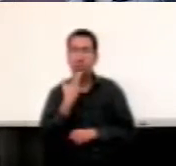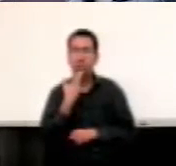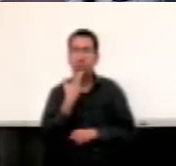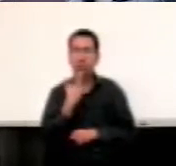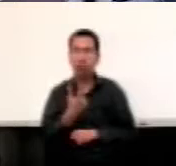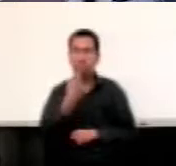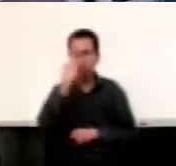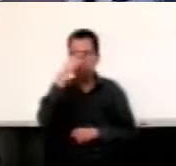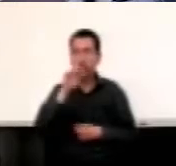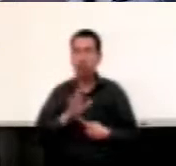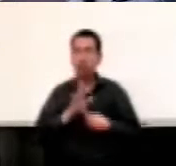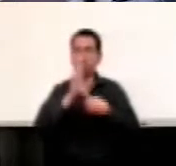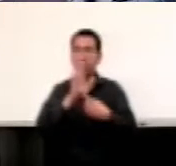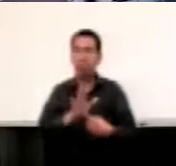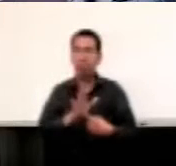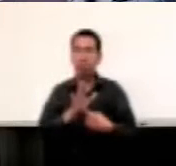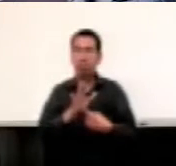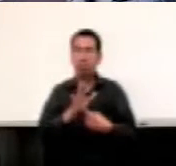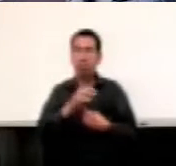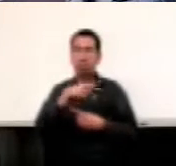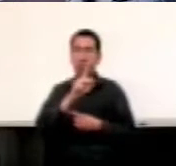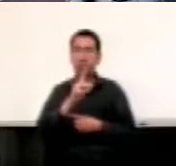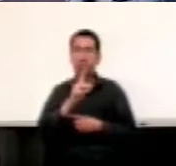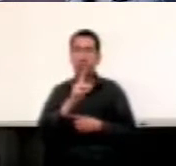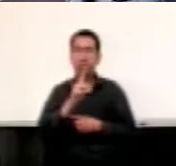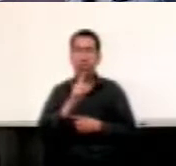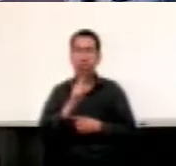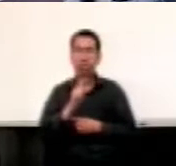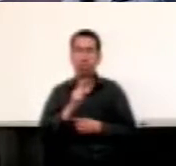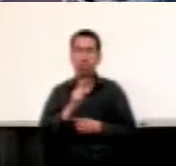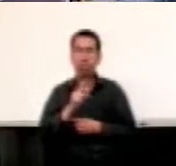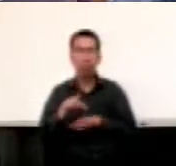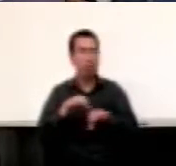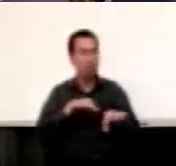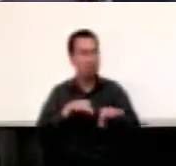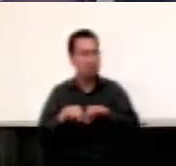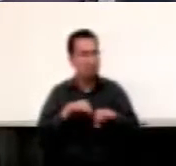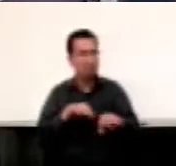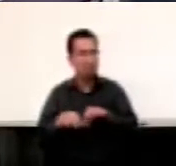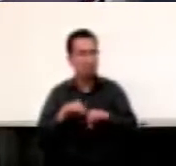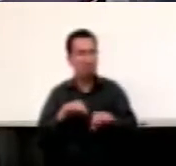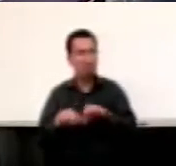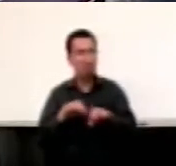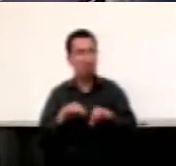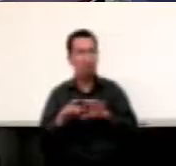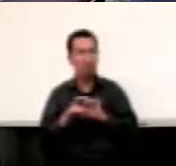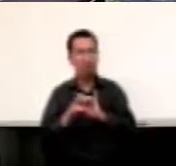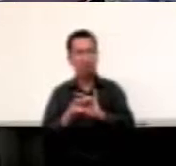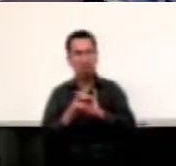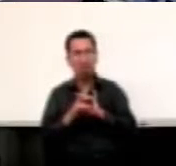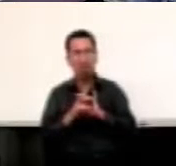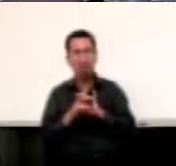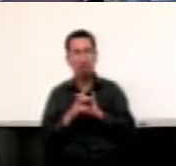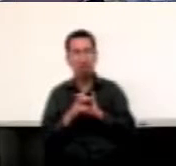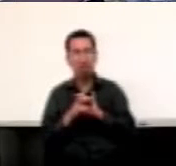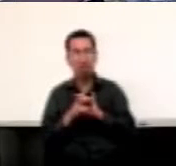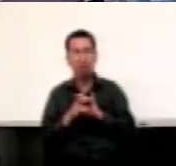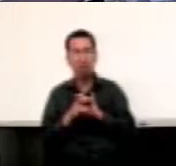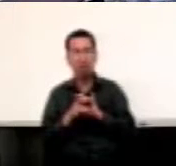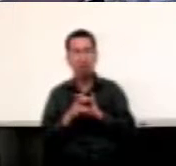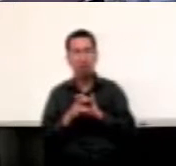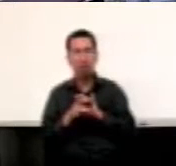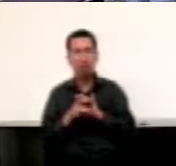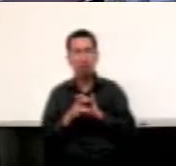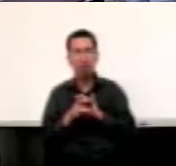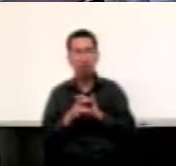y conceptual, sin embargo, la redacción de nuestros trabajos permeen y no resulten de difícil